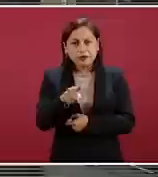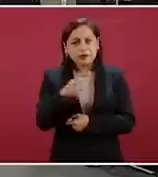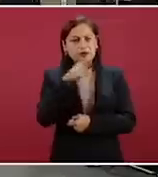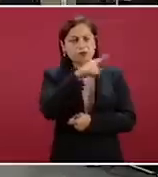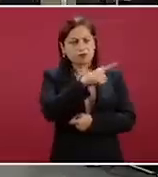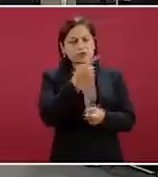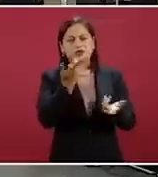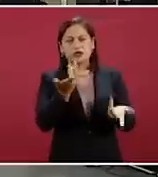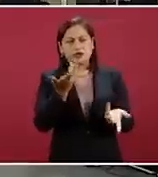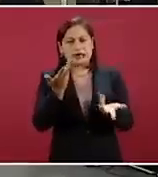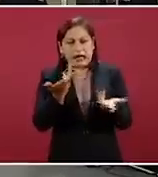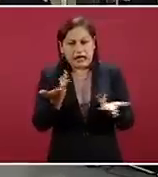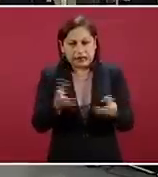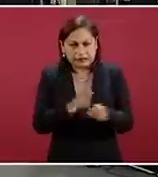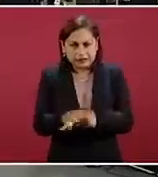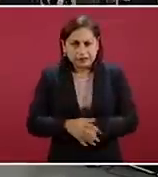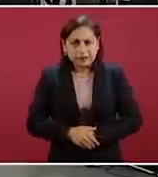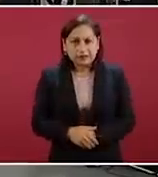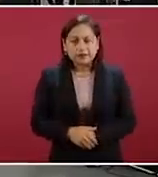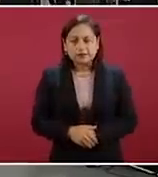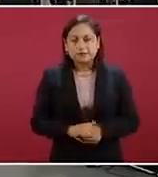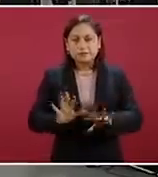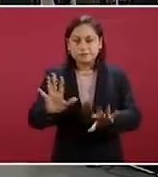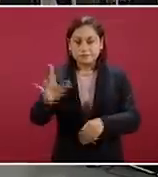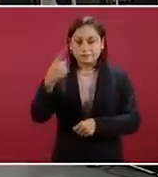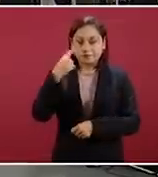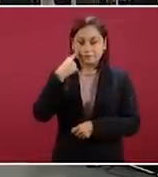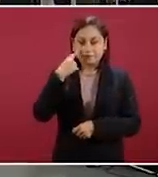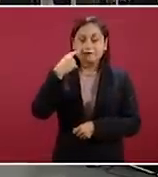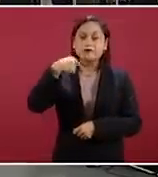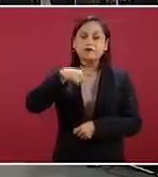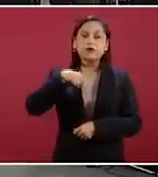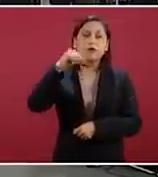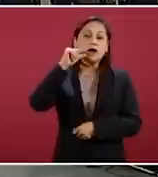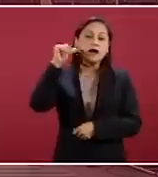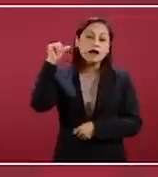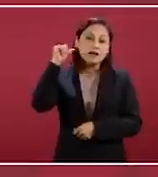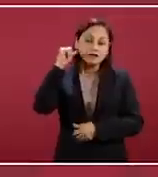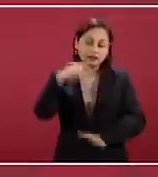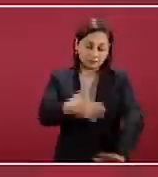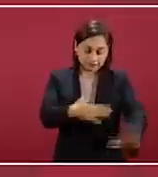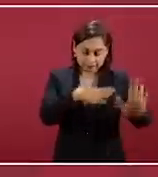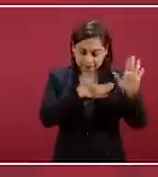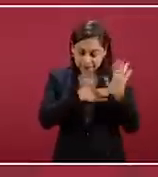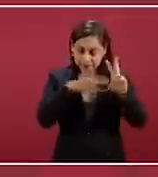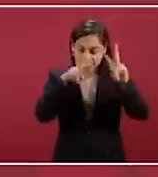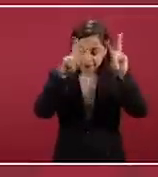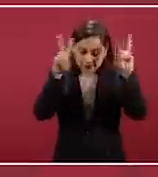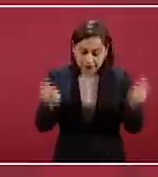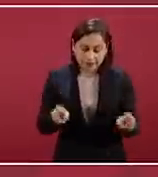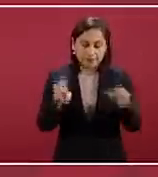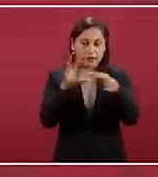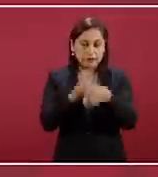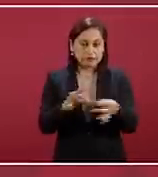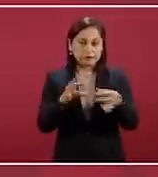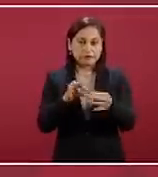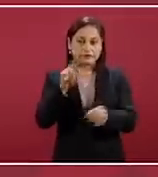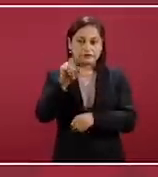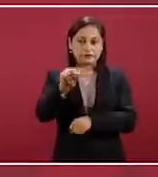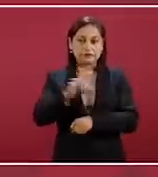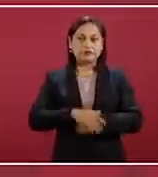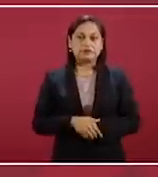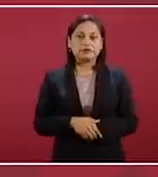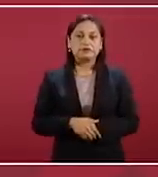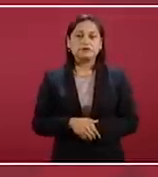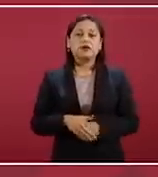binacional? Bueno, quedé ayer de no hablar del tema, porque hoy es el Día